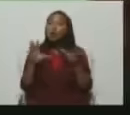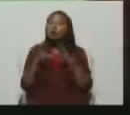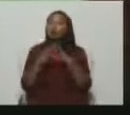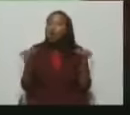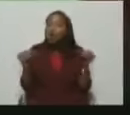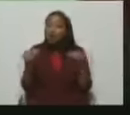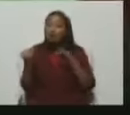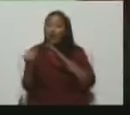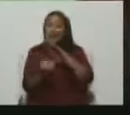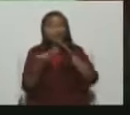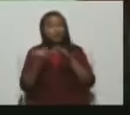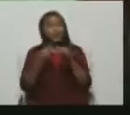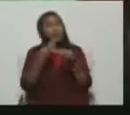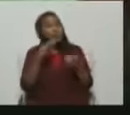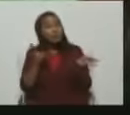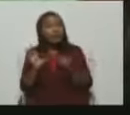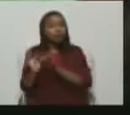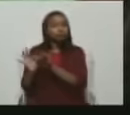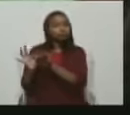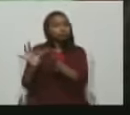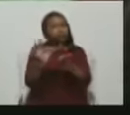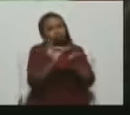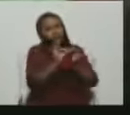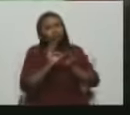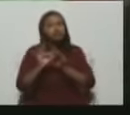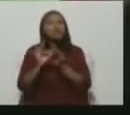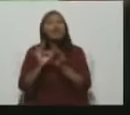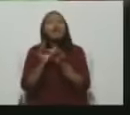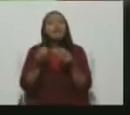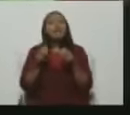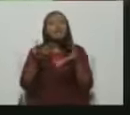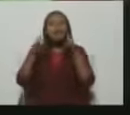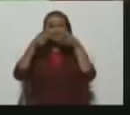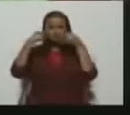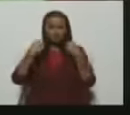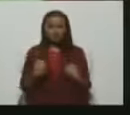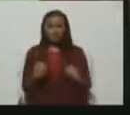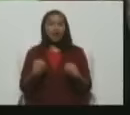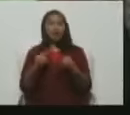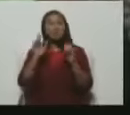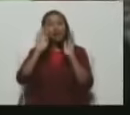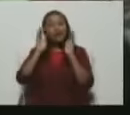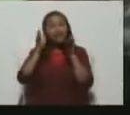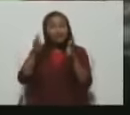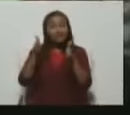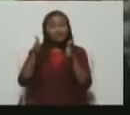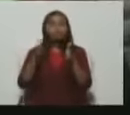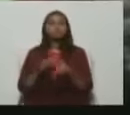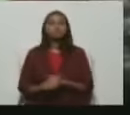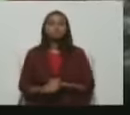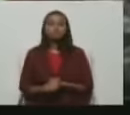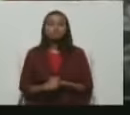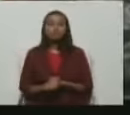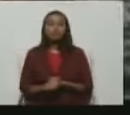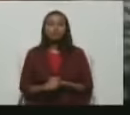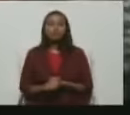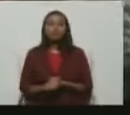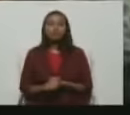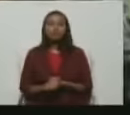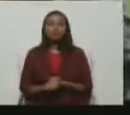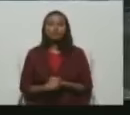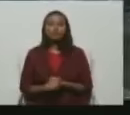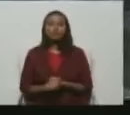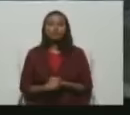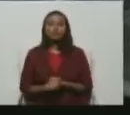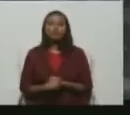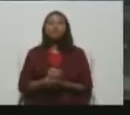auxiliares de seguridad ciudadana, para atender, bueno, en los centros de procesamiento de delitos electorales,